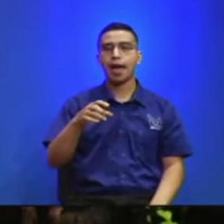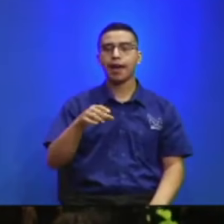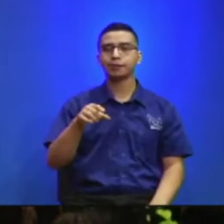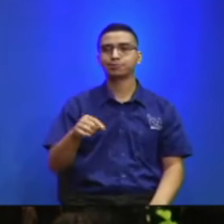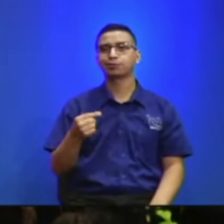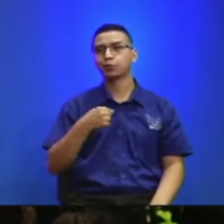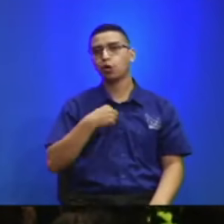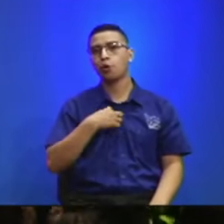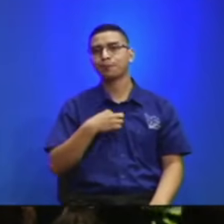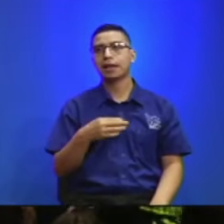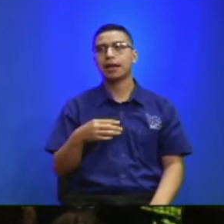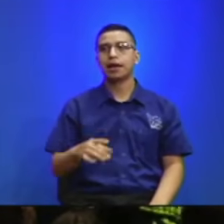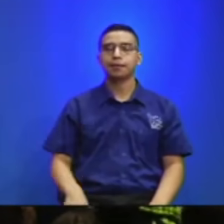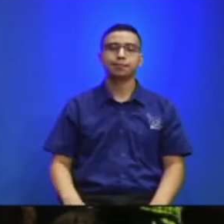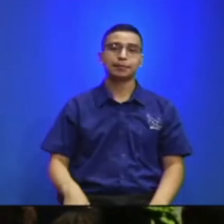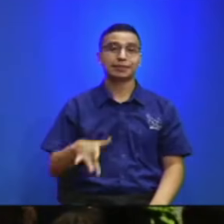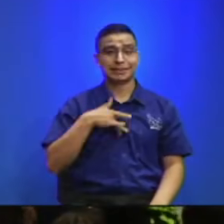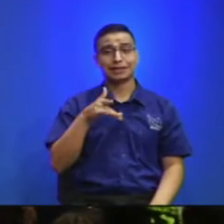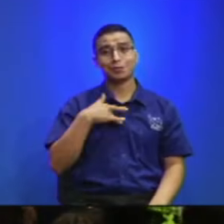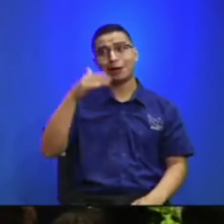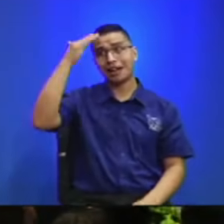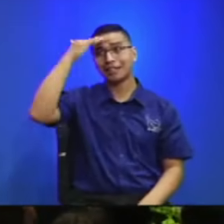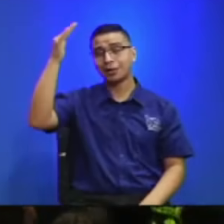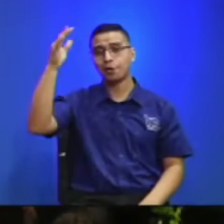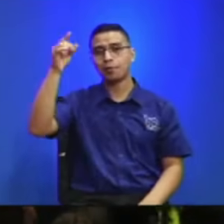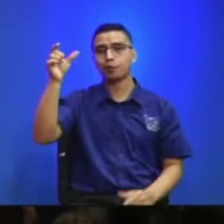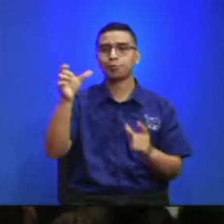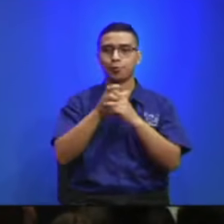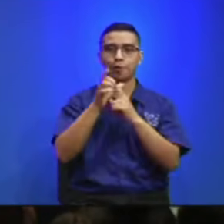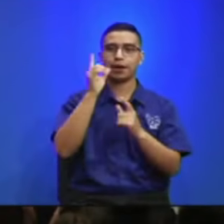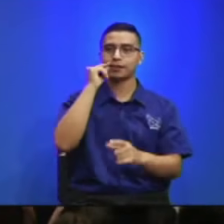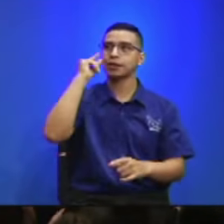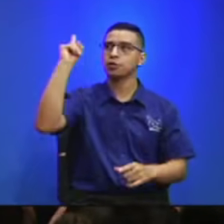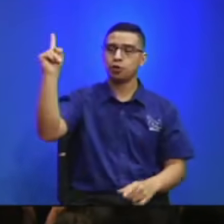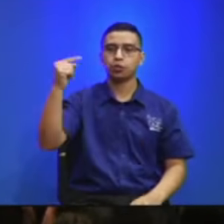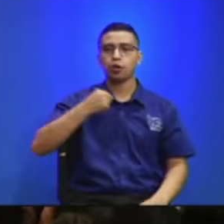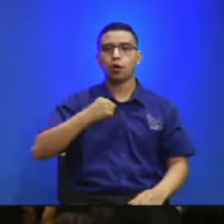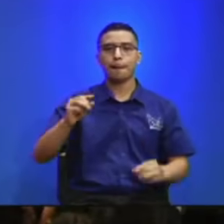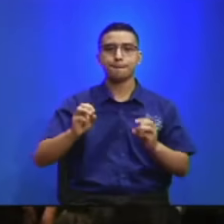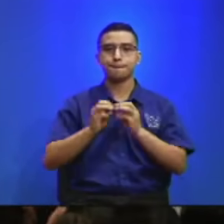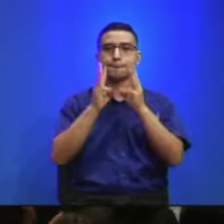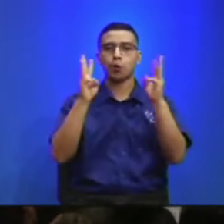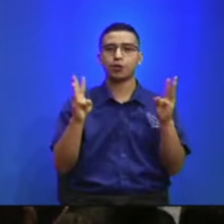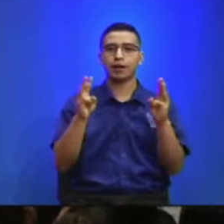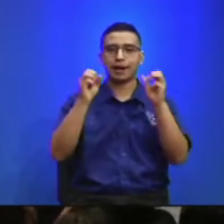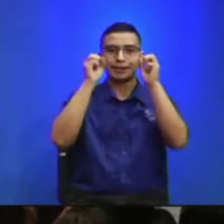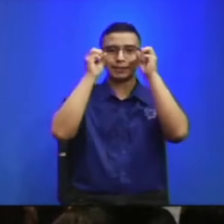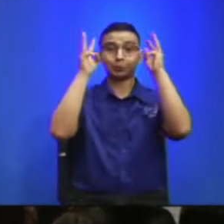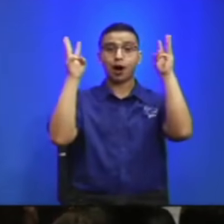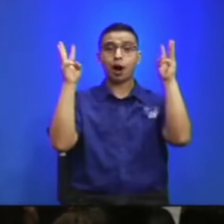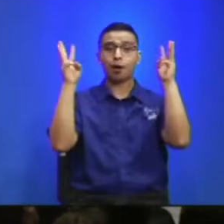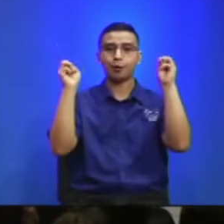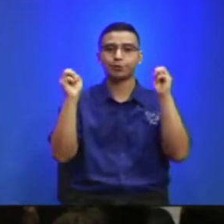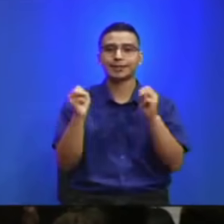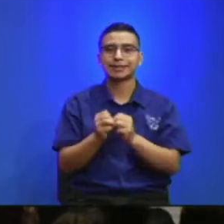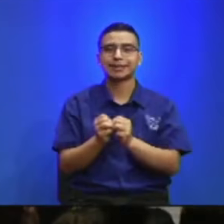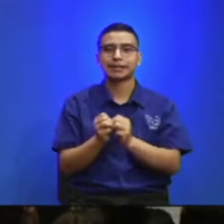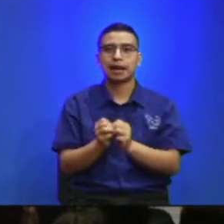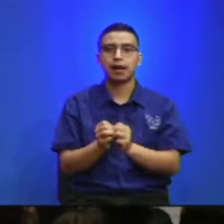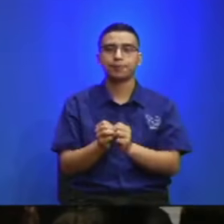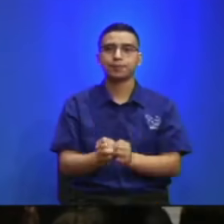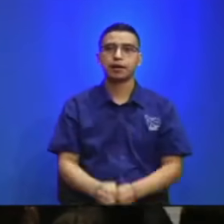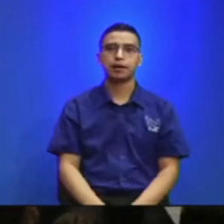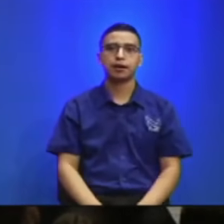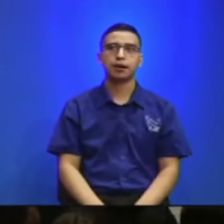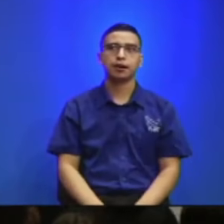estoy bien agradecido con señor y muy asombrado acerca de las